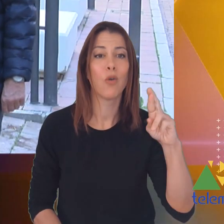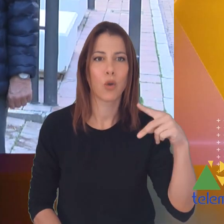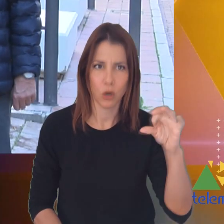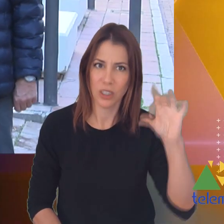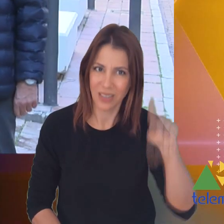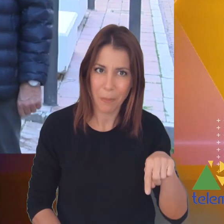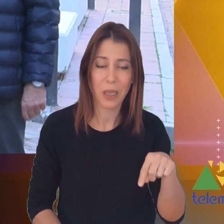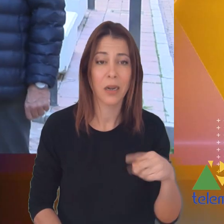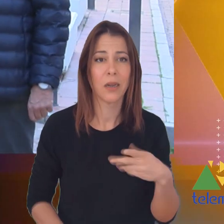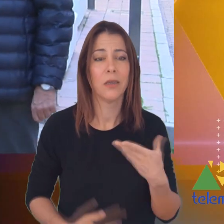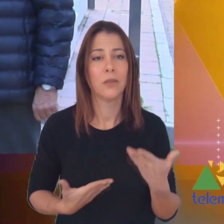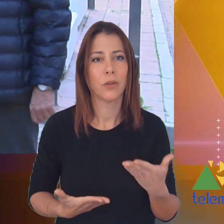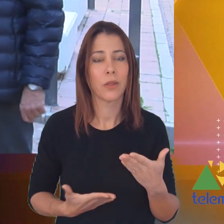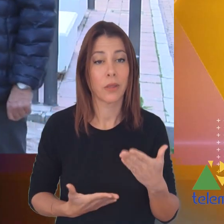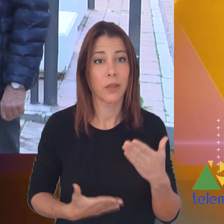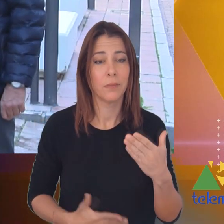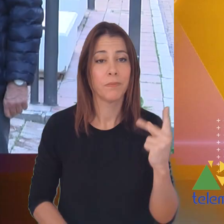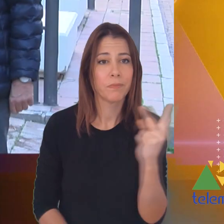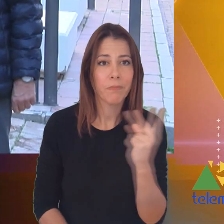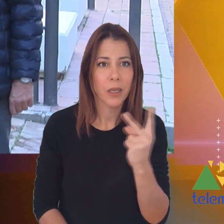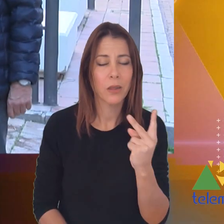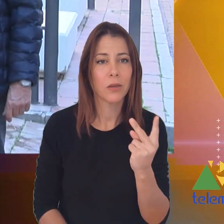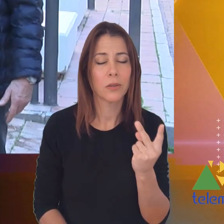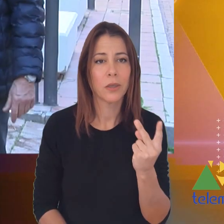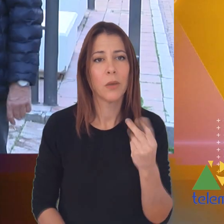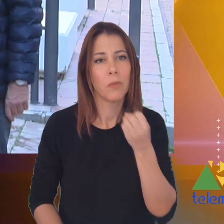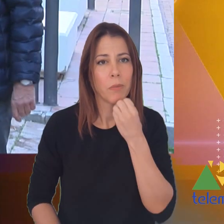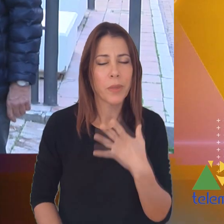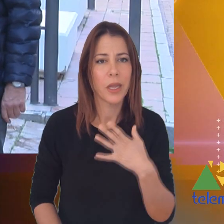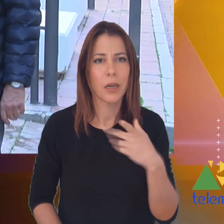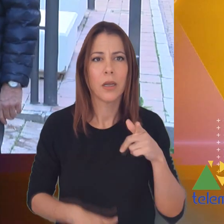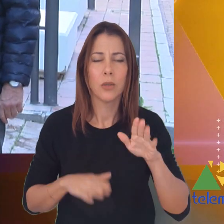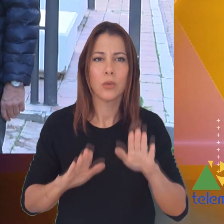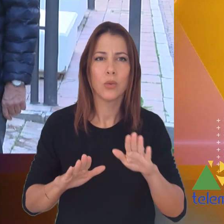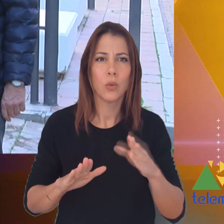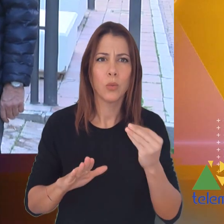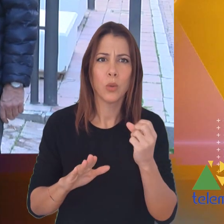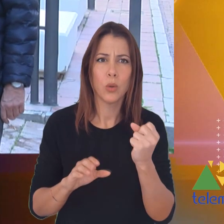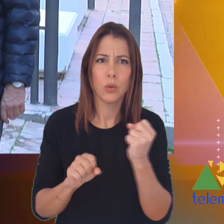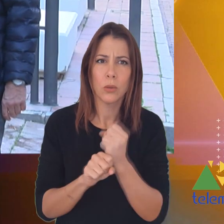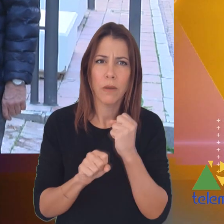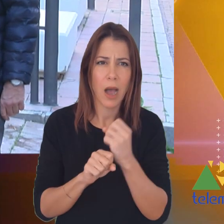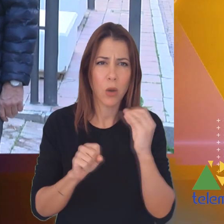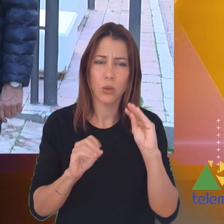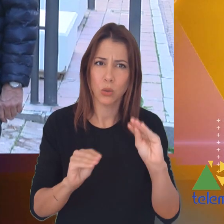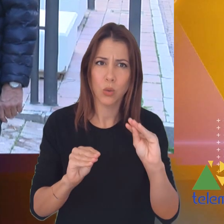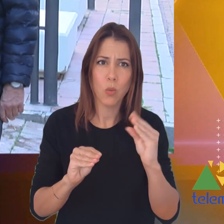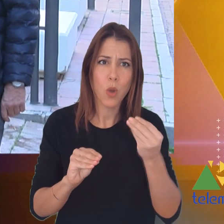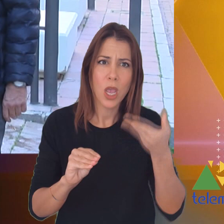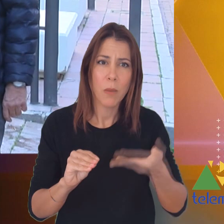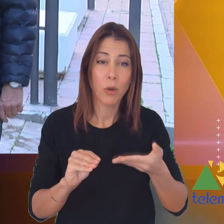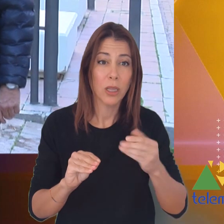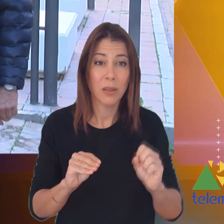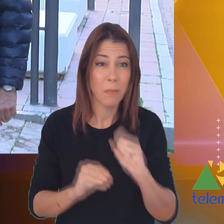¿no? Y Javier de Burgos, que bueno, pues tuvo su labor muy importante en